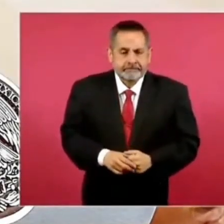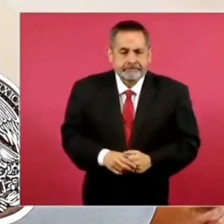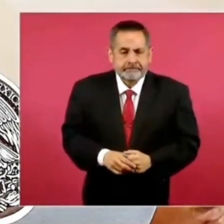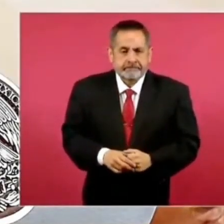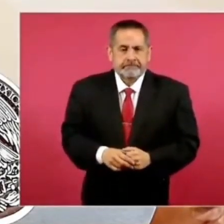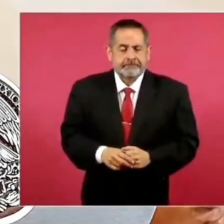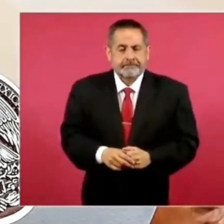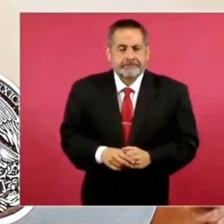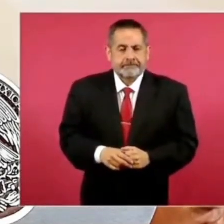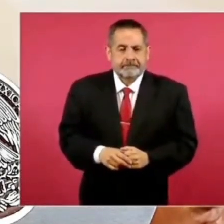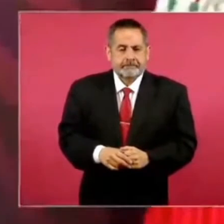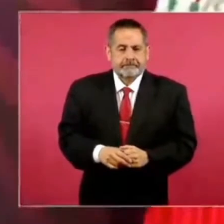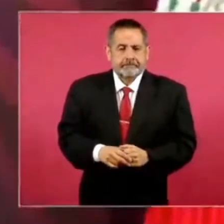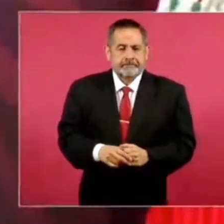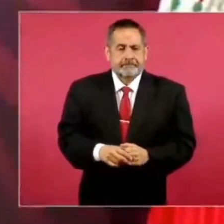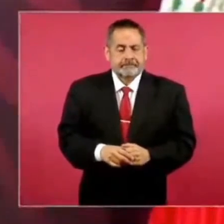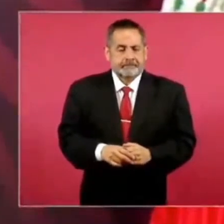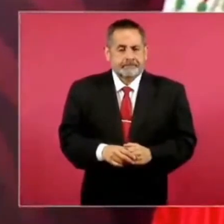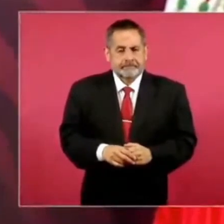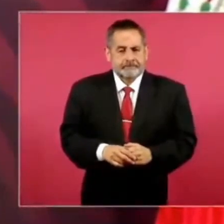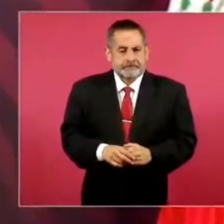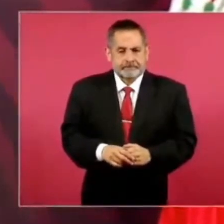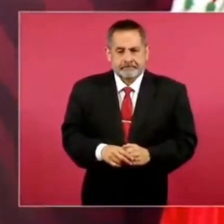Y hasta